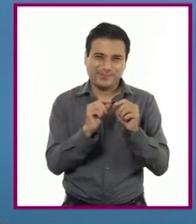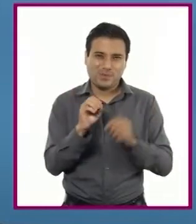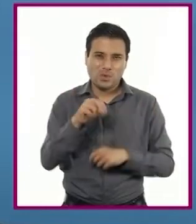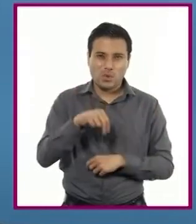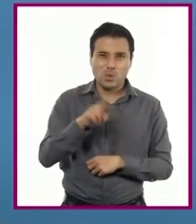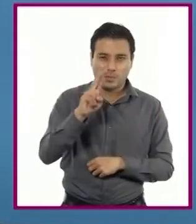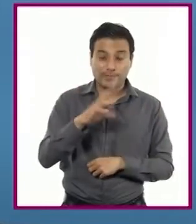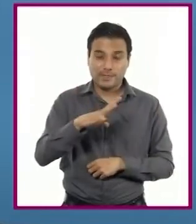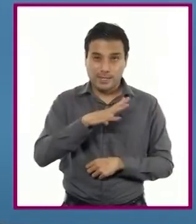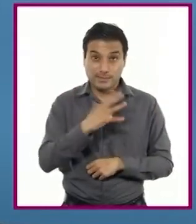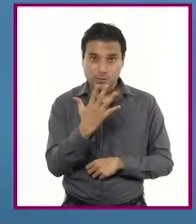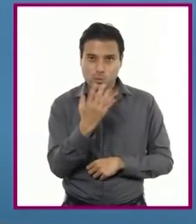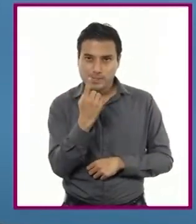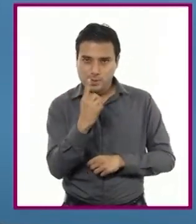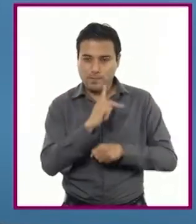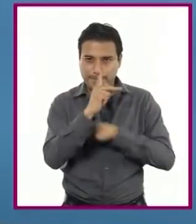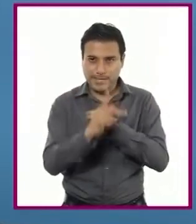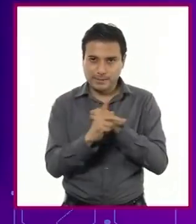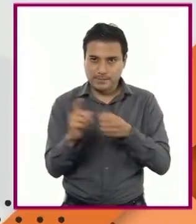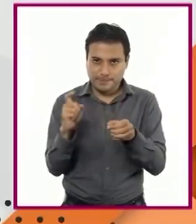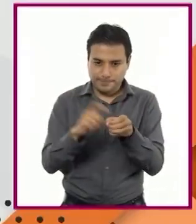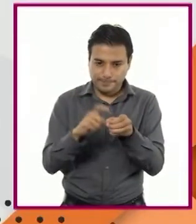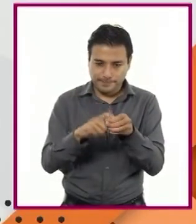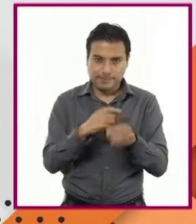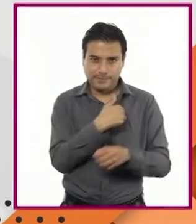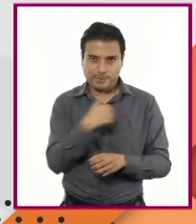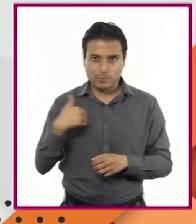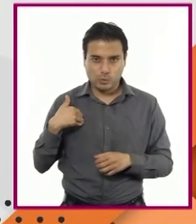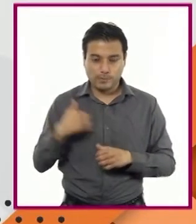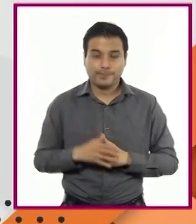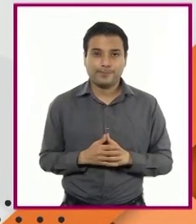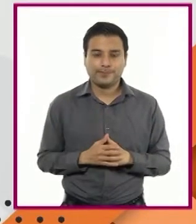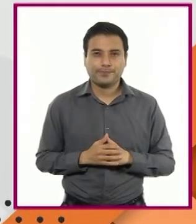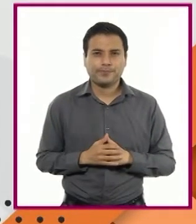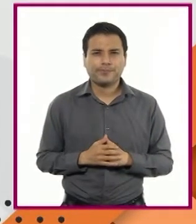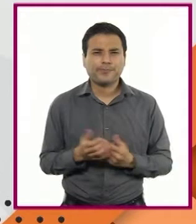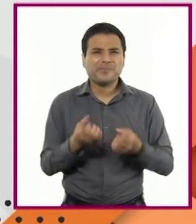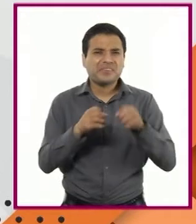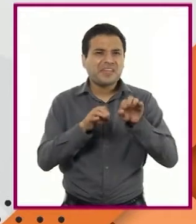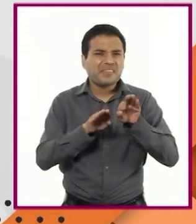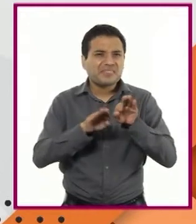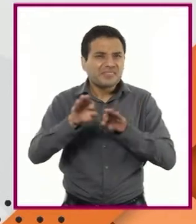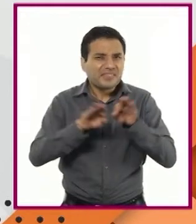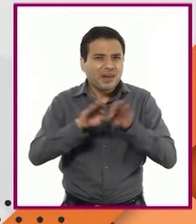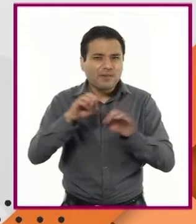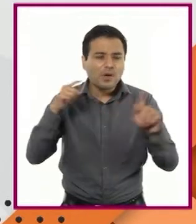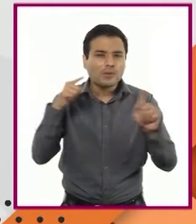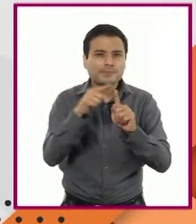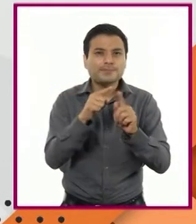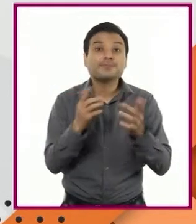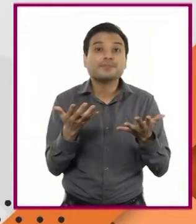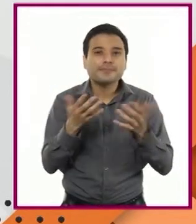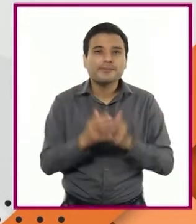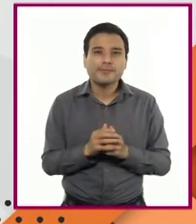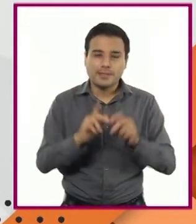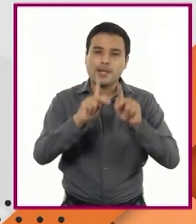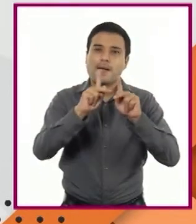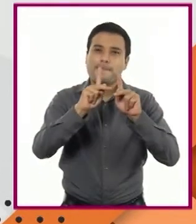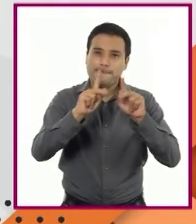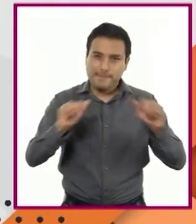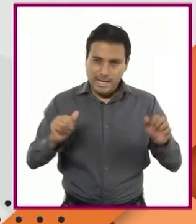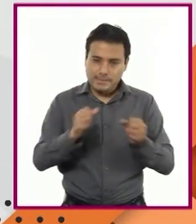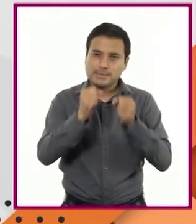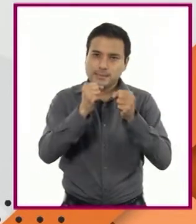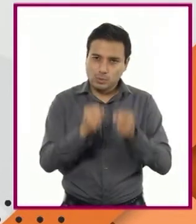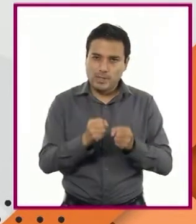por 51 países. La misión principal de la ONU es mantener la paz y la seguridad en